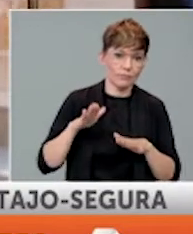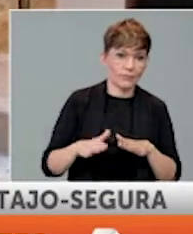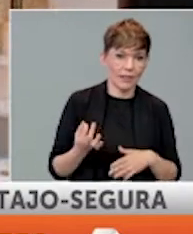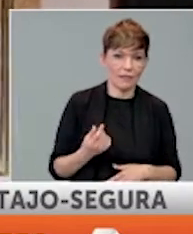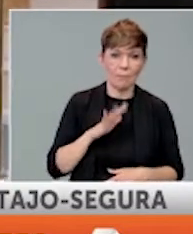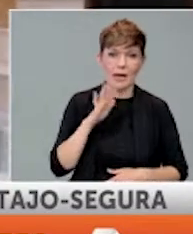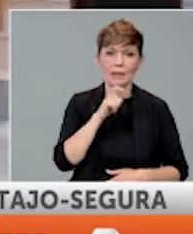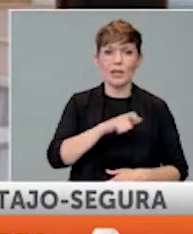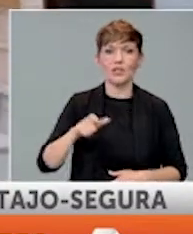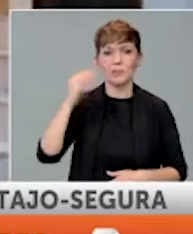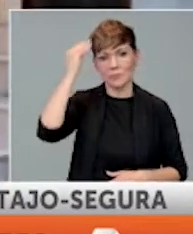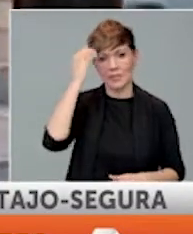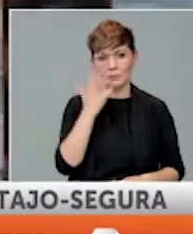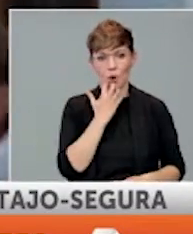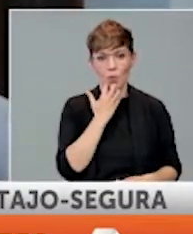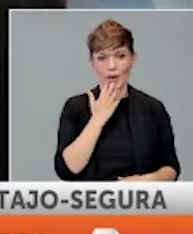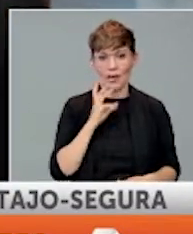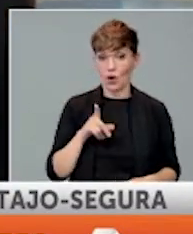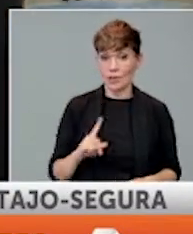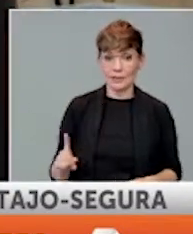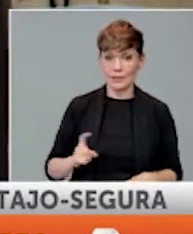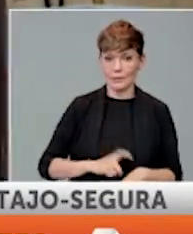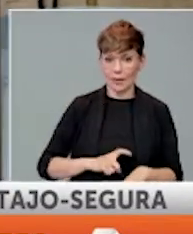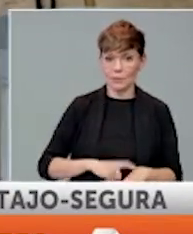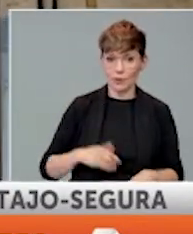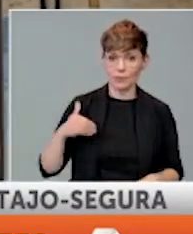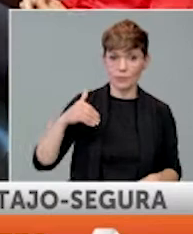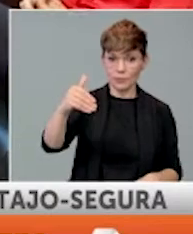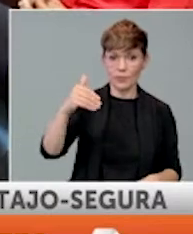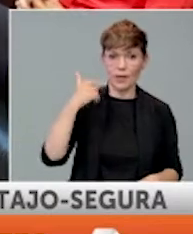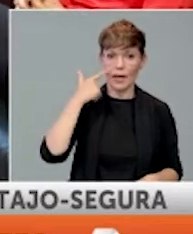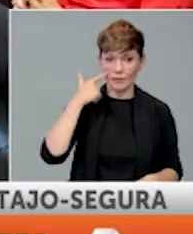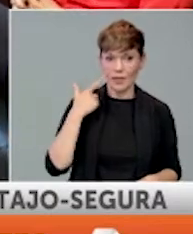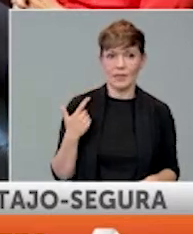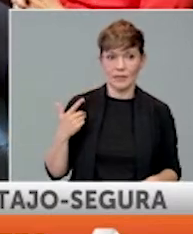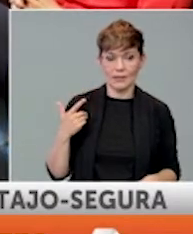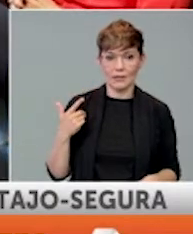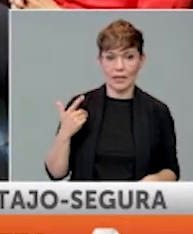broma, pero el tiempo dirá, ¿no?, en qué consiste esta broma. Desde luego,